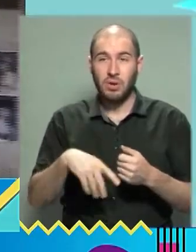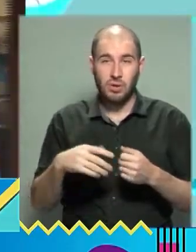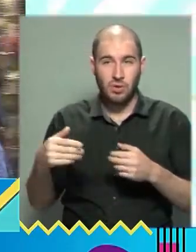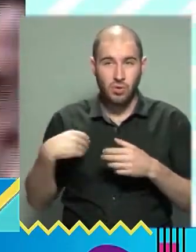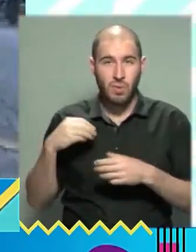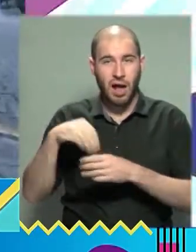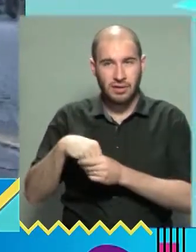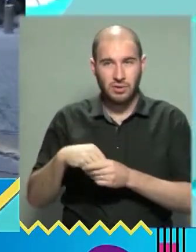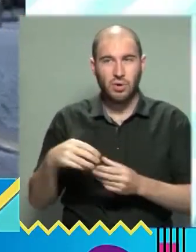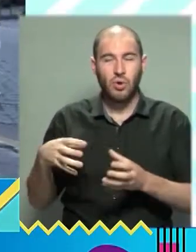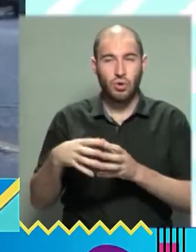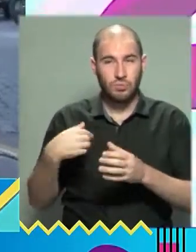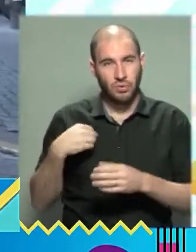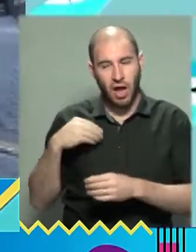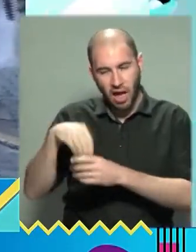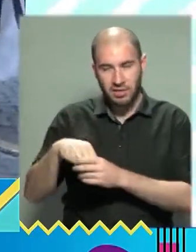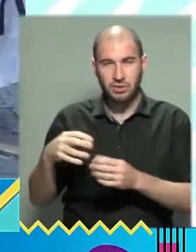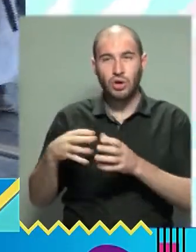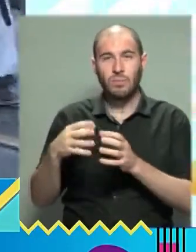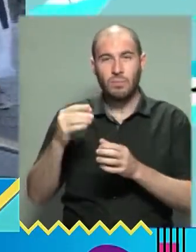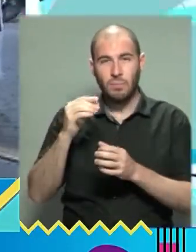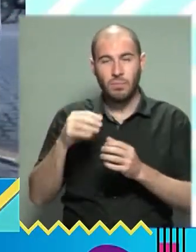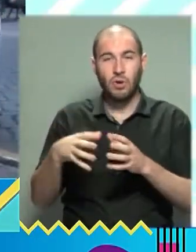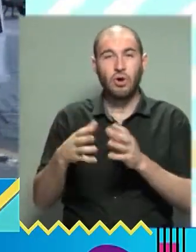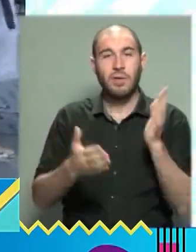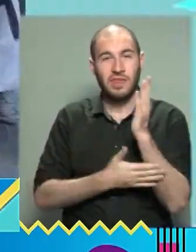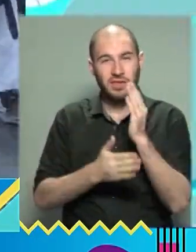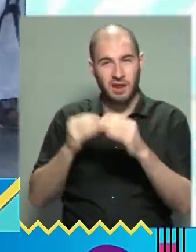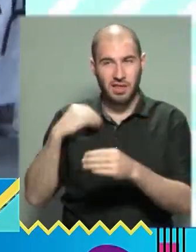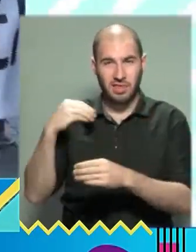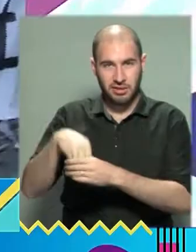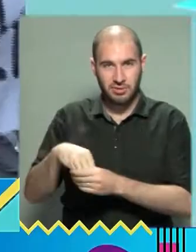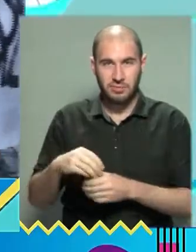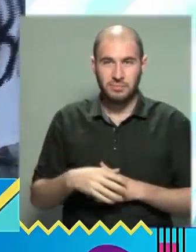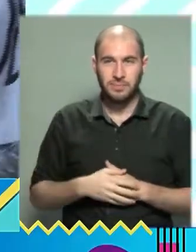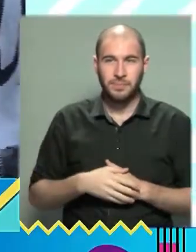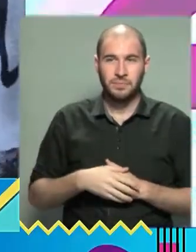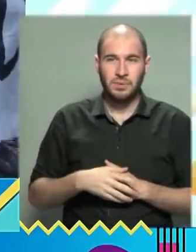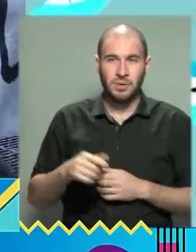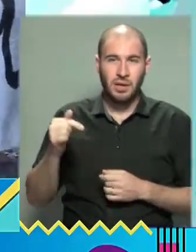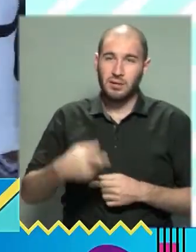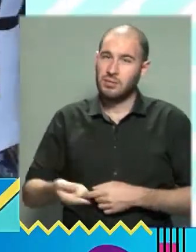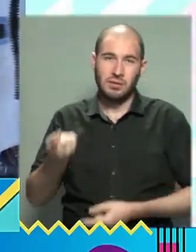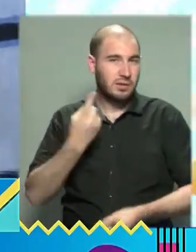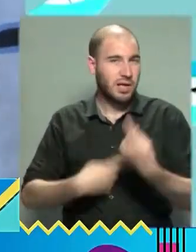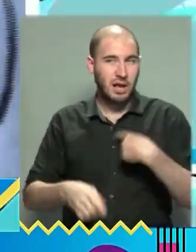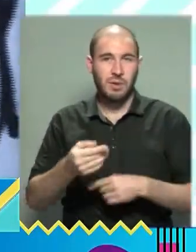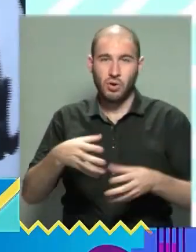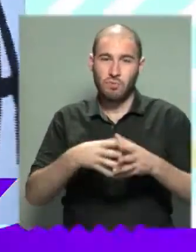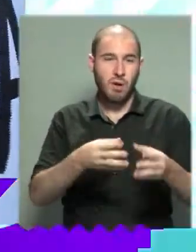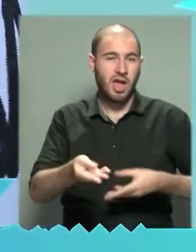corriente, o sea, la corriente en la cual me organizo y milito, que es el Partido de Frente de Izquierda, ya directamente se han transformado en